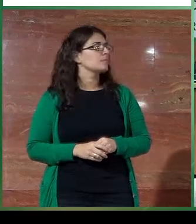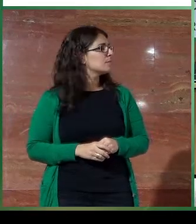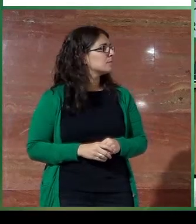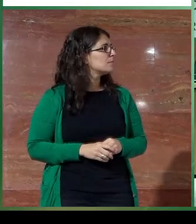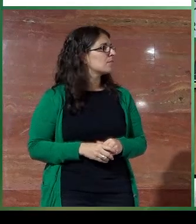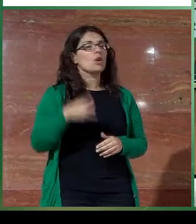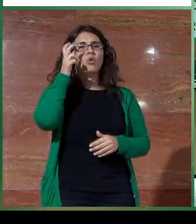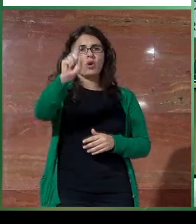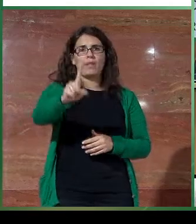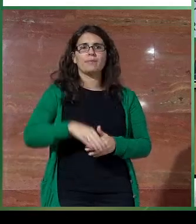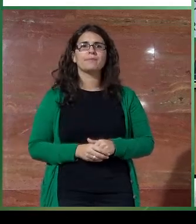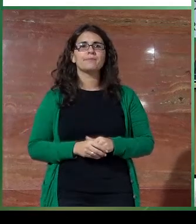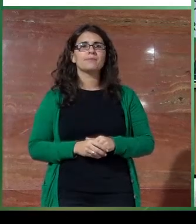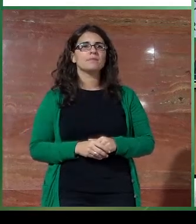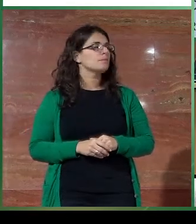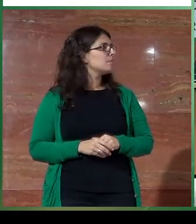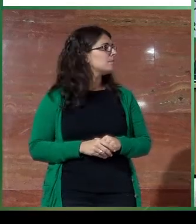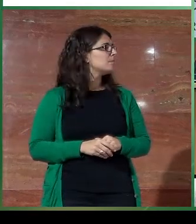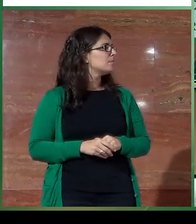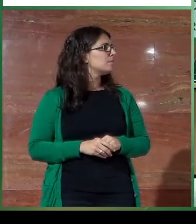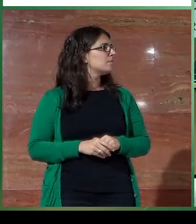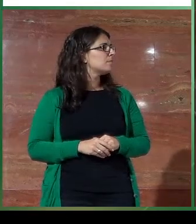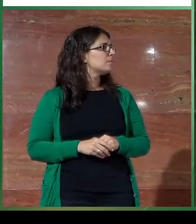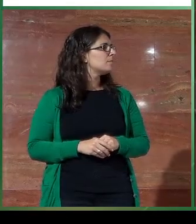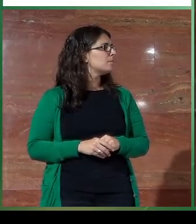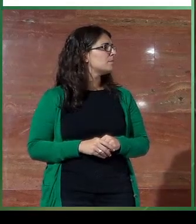arquitectos, porque nos ha retrotraído al siglo XVIII.